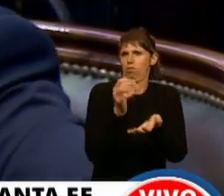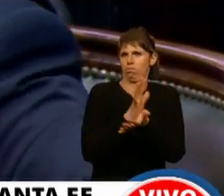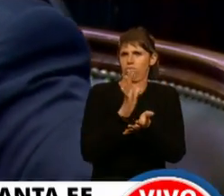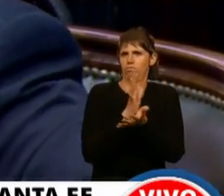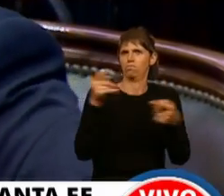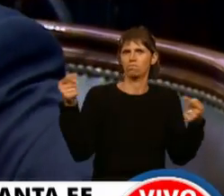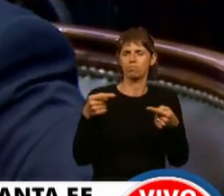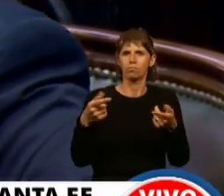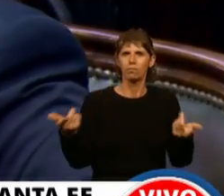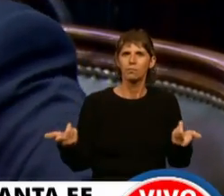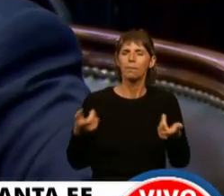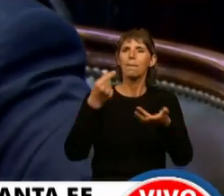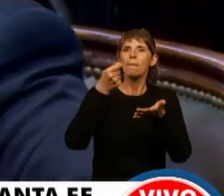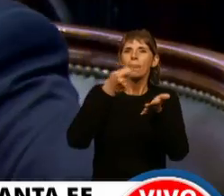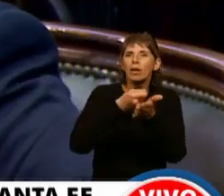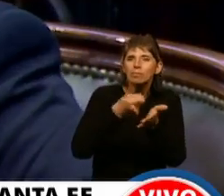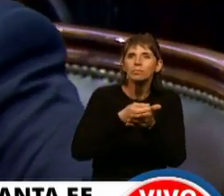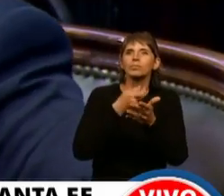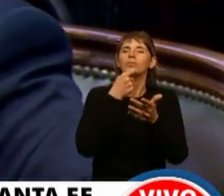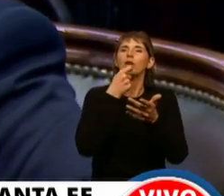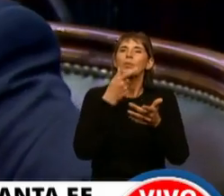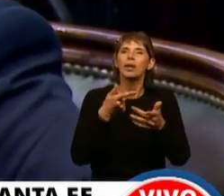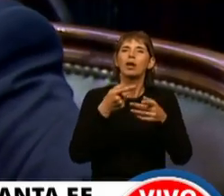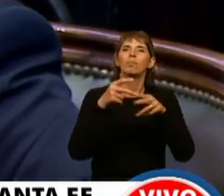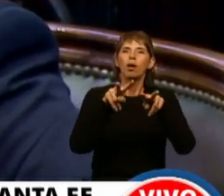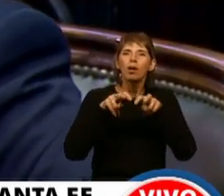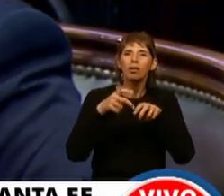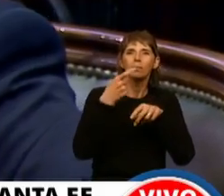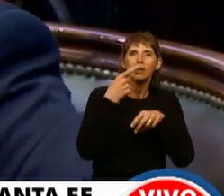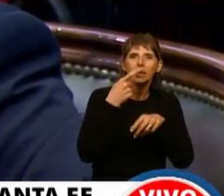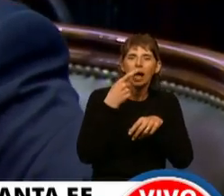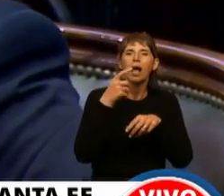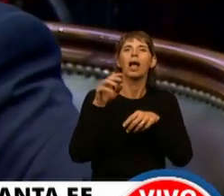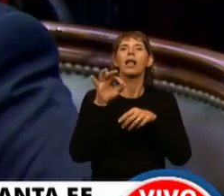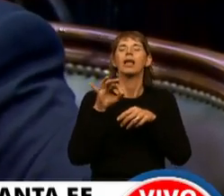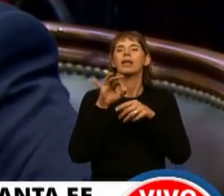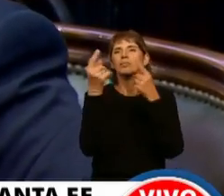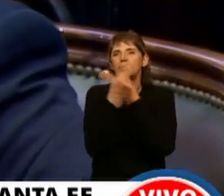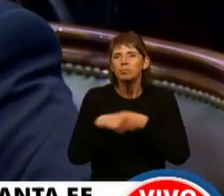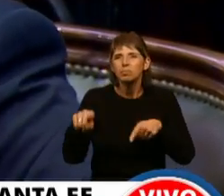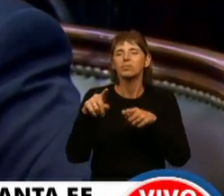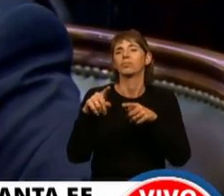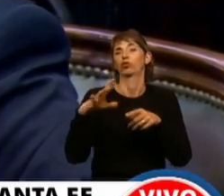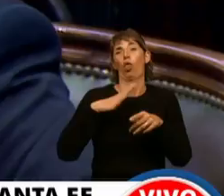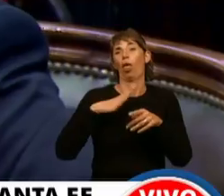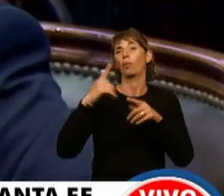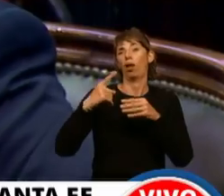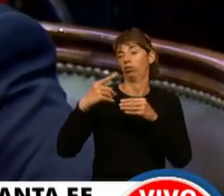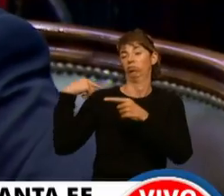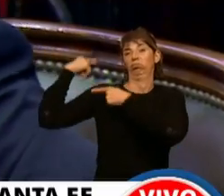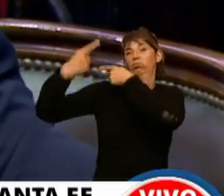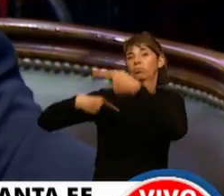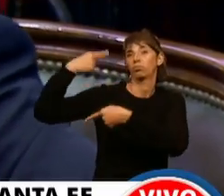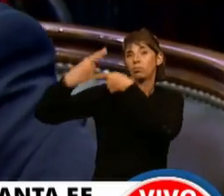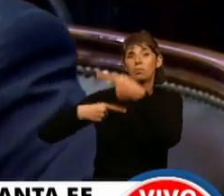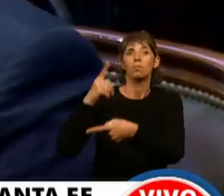el tema de las tarifas como la cero la hidrovía excelencia de los 90 y todavía lo estamos padeciendo tenemos